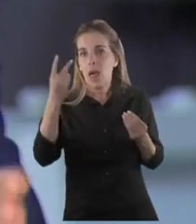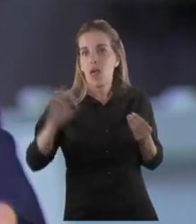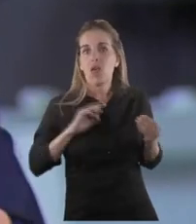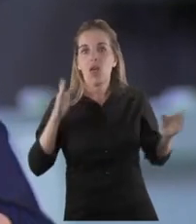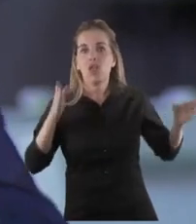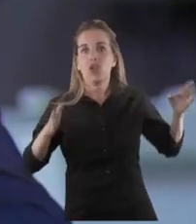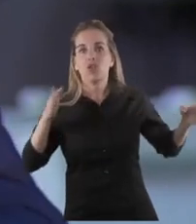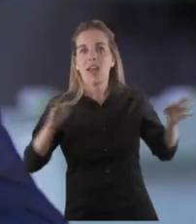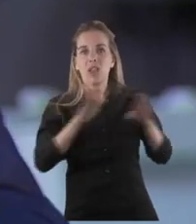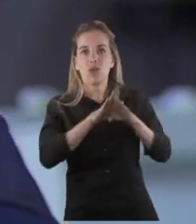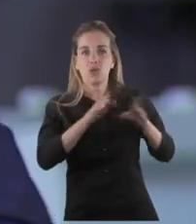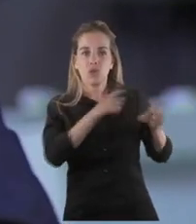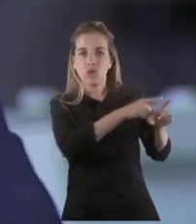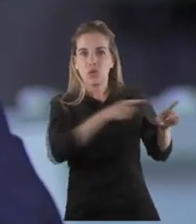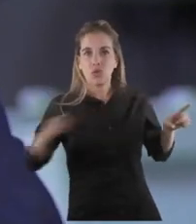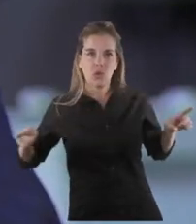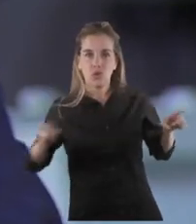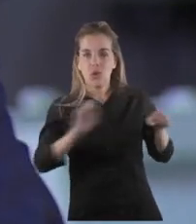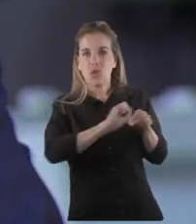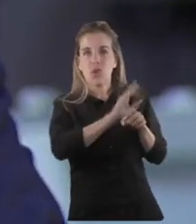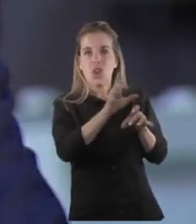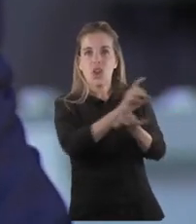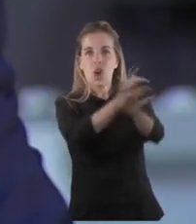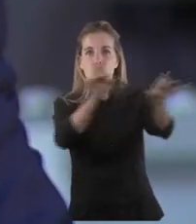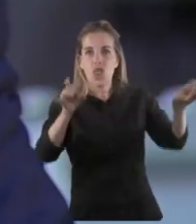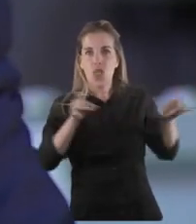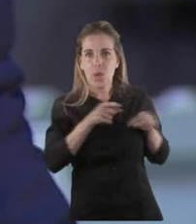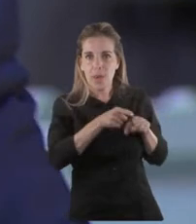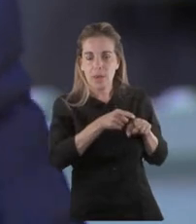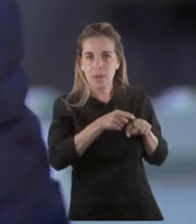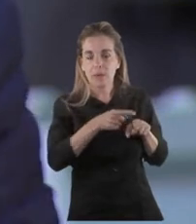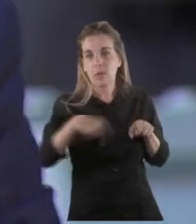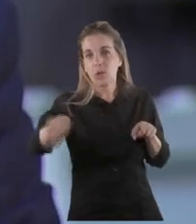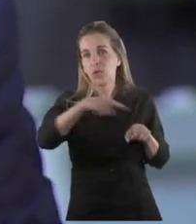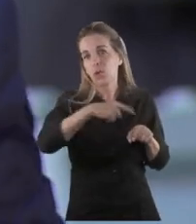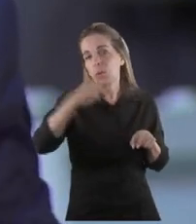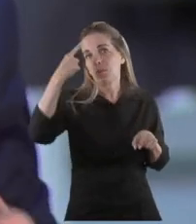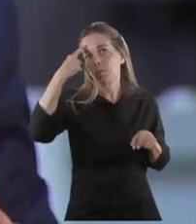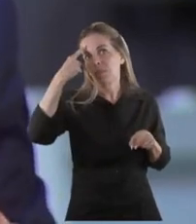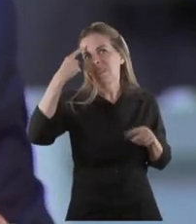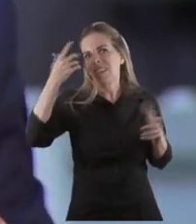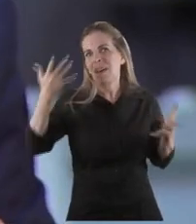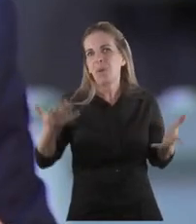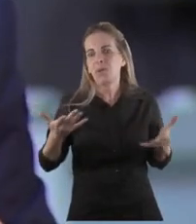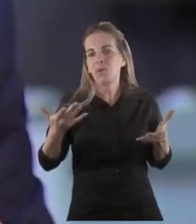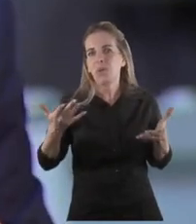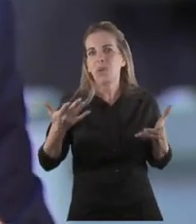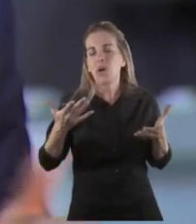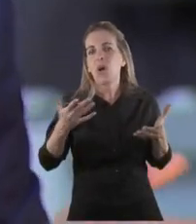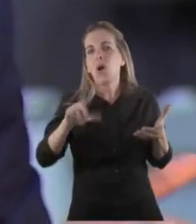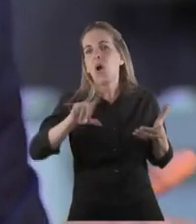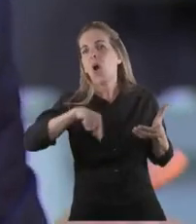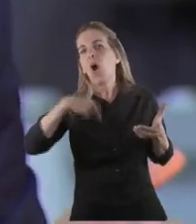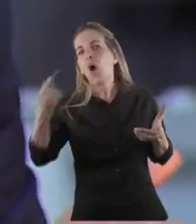que razonablemente uno debía esperar es que no haya riesgos